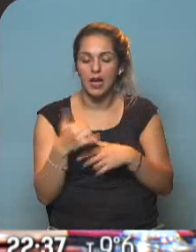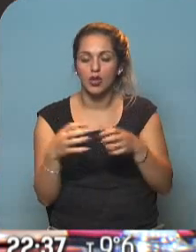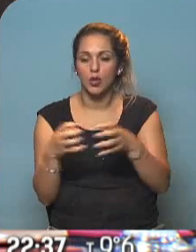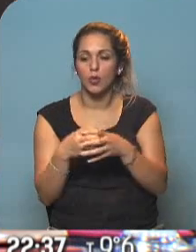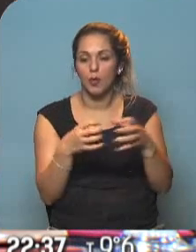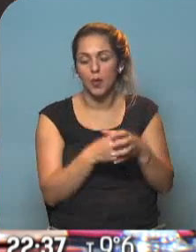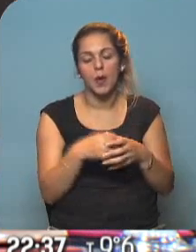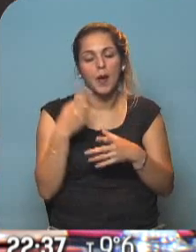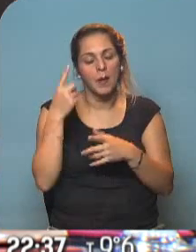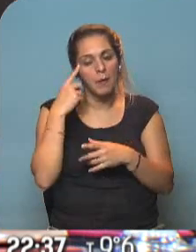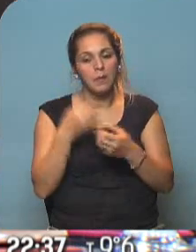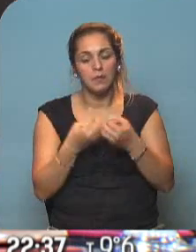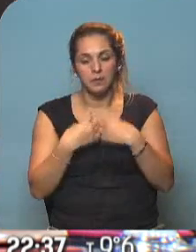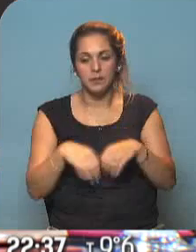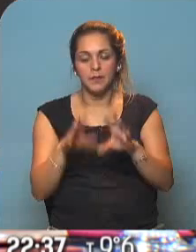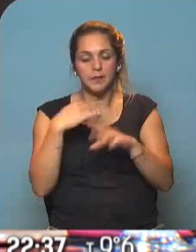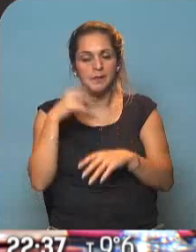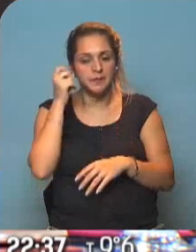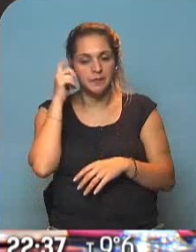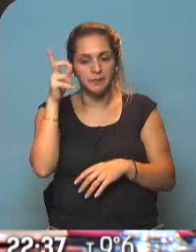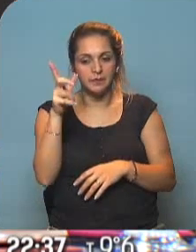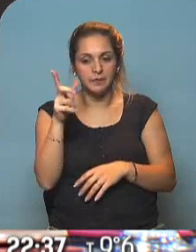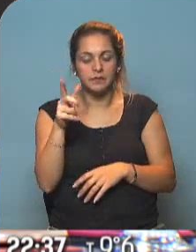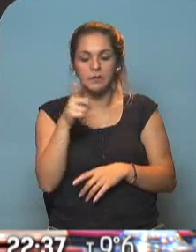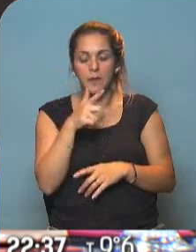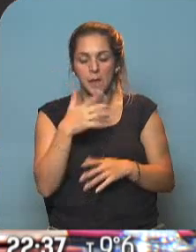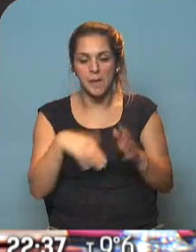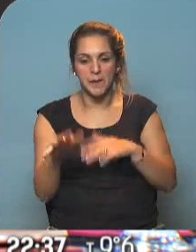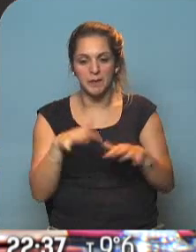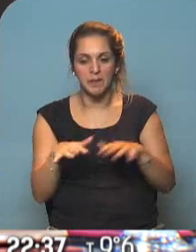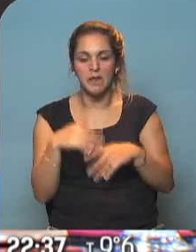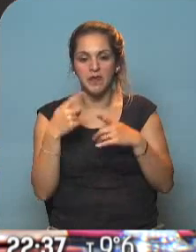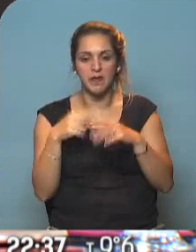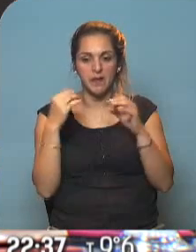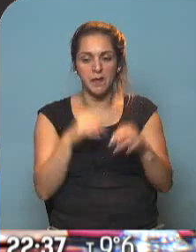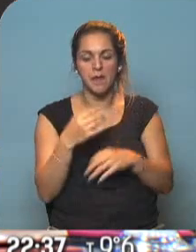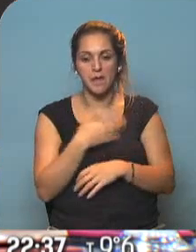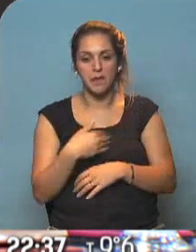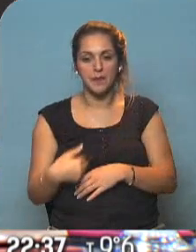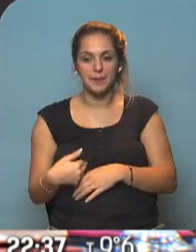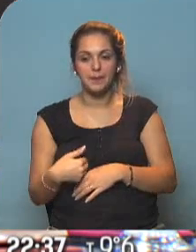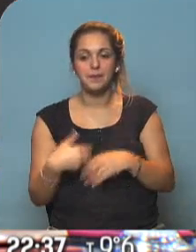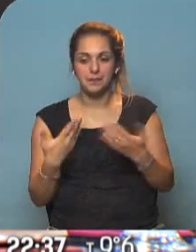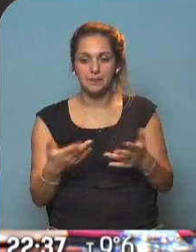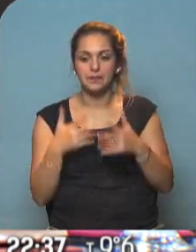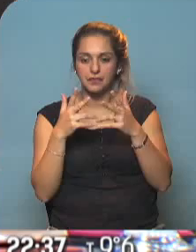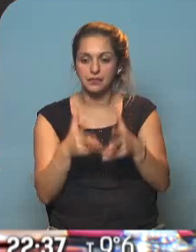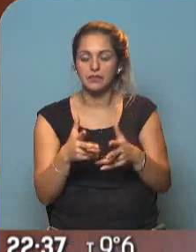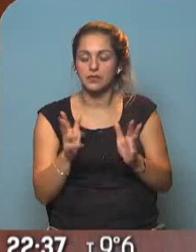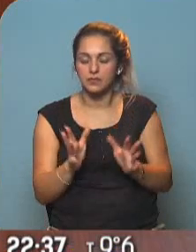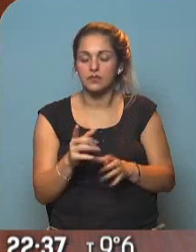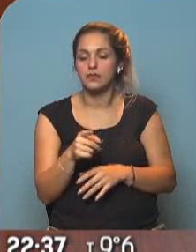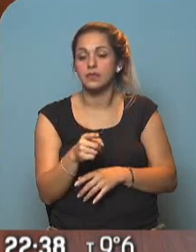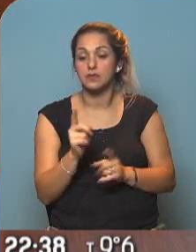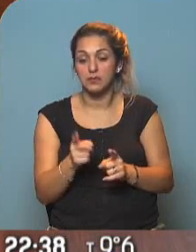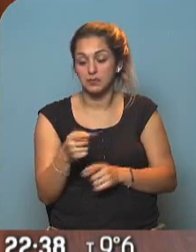siendo una idea que se empezaba a mover, ahora llega al gobierno. Es lo que te dice el Eurobarómetro esta